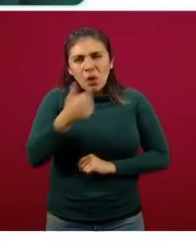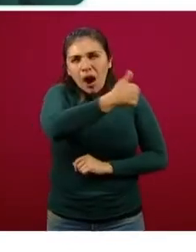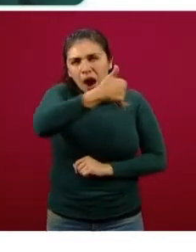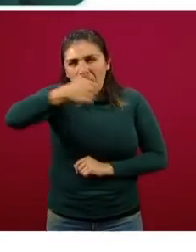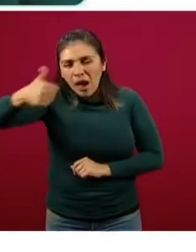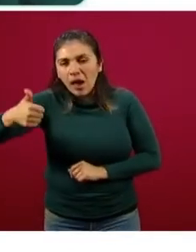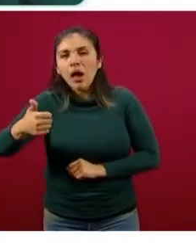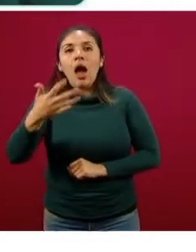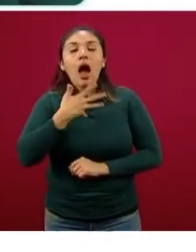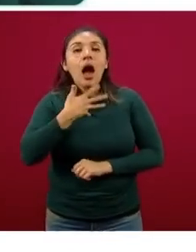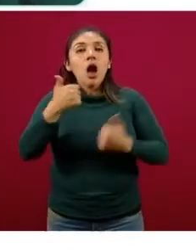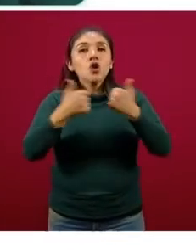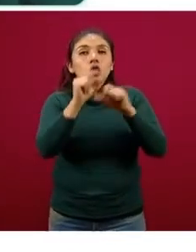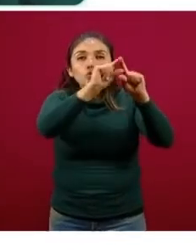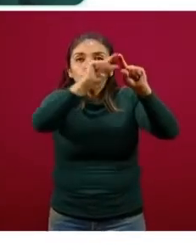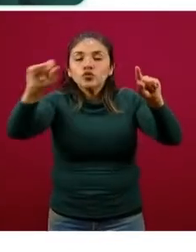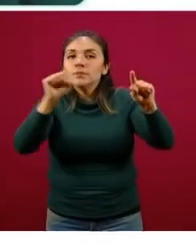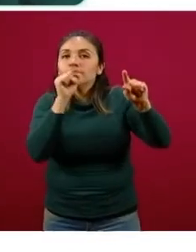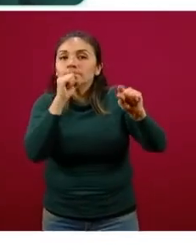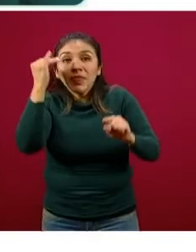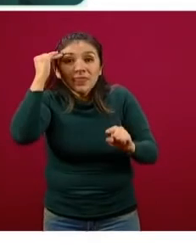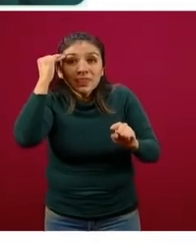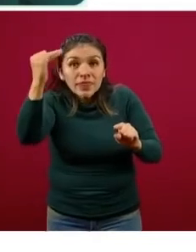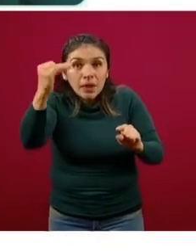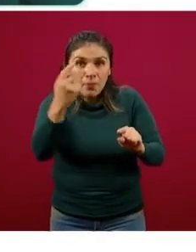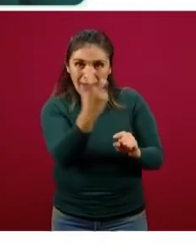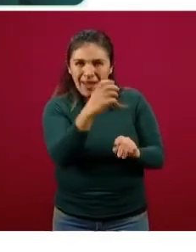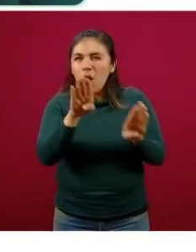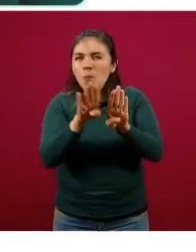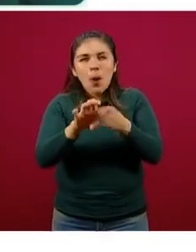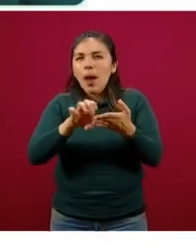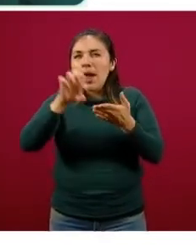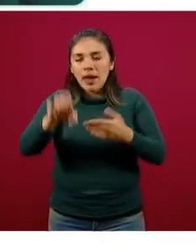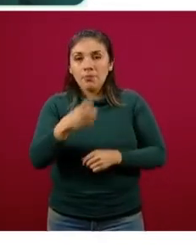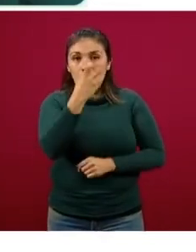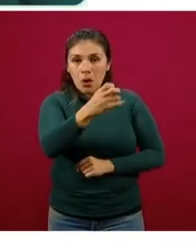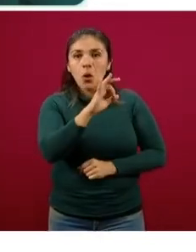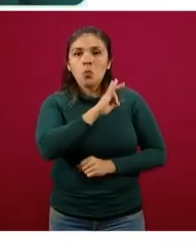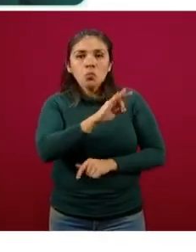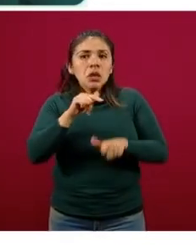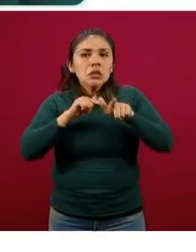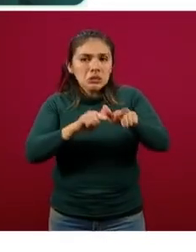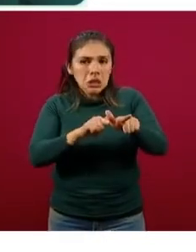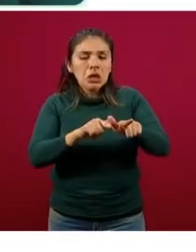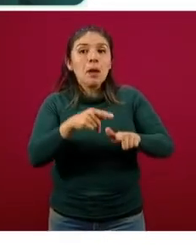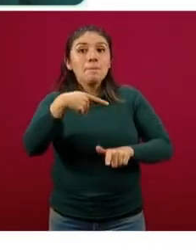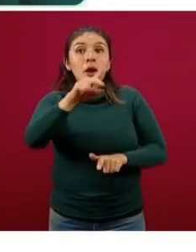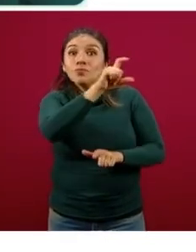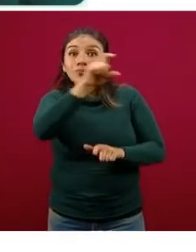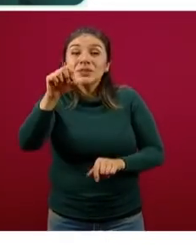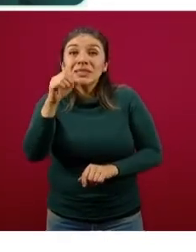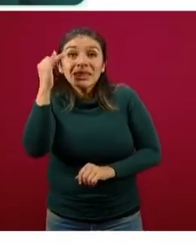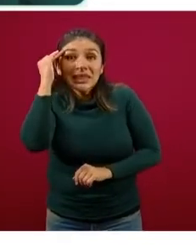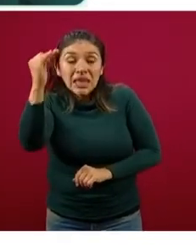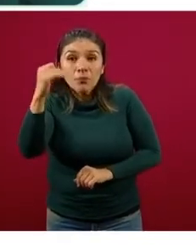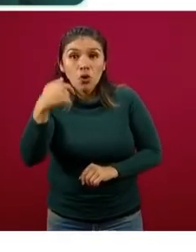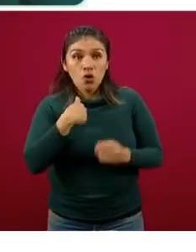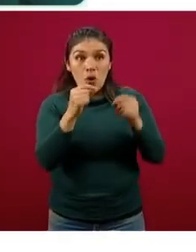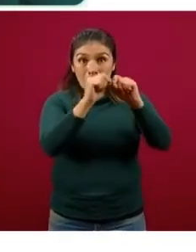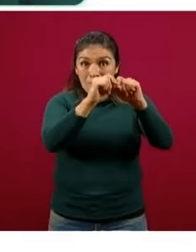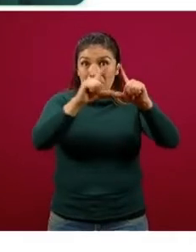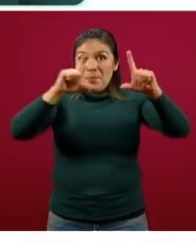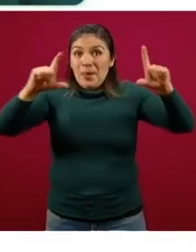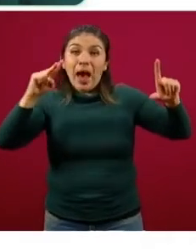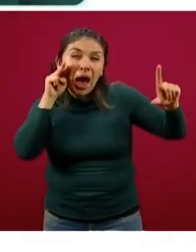una barra de tiempo que podemos ver aquí. Este es un ejemplo, esta página puede seguir bajando, pero si esta barra de tiempo nosotros la